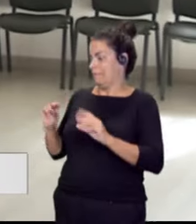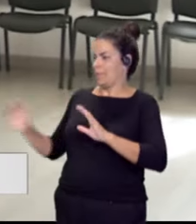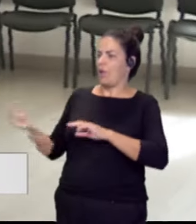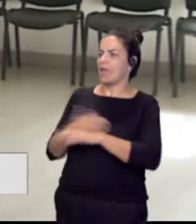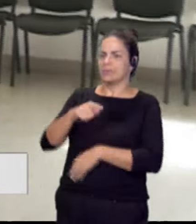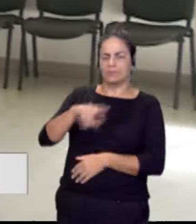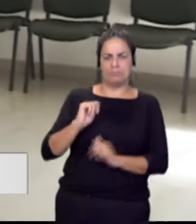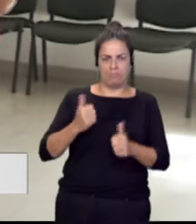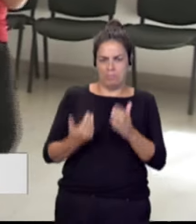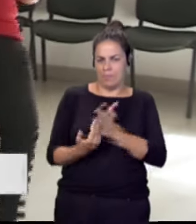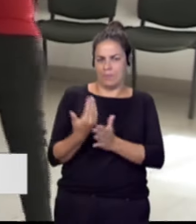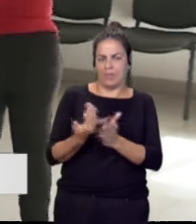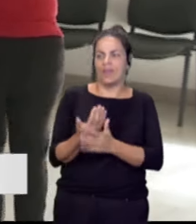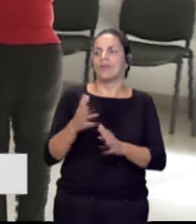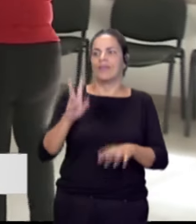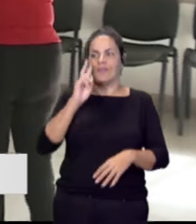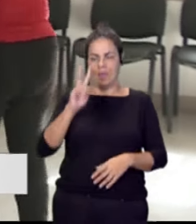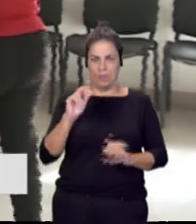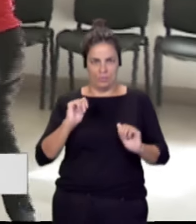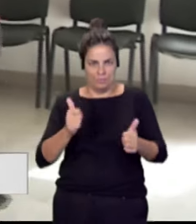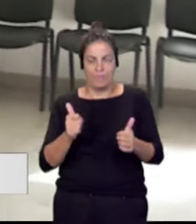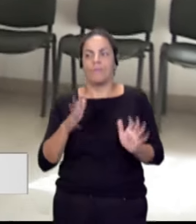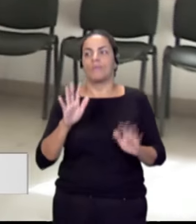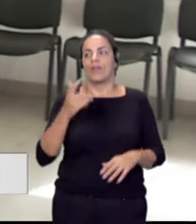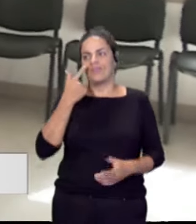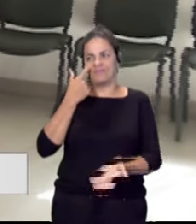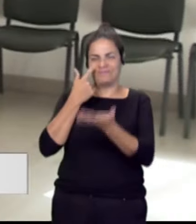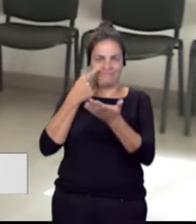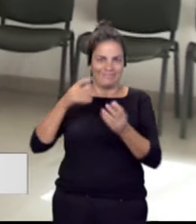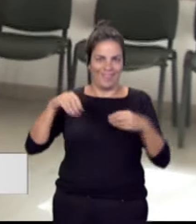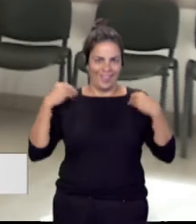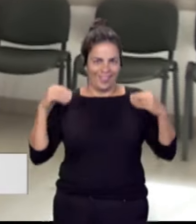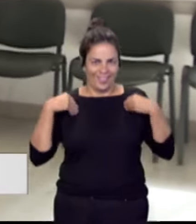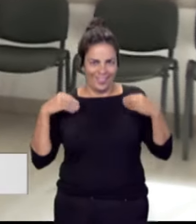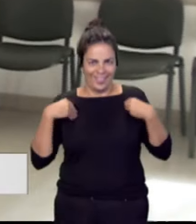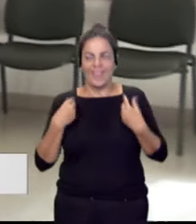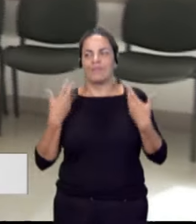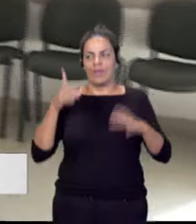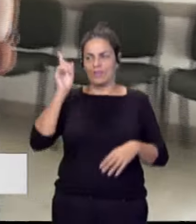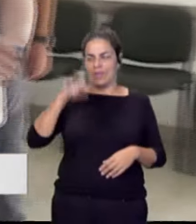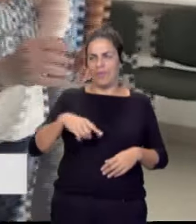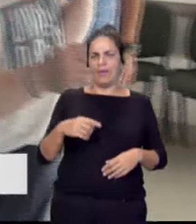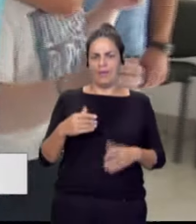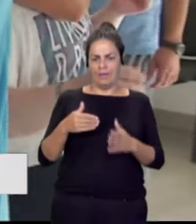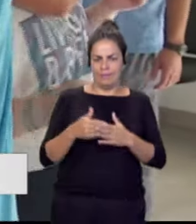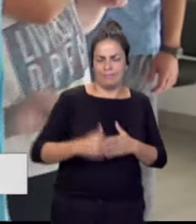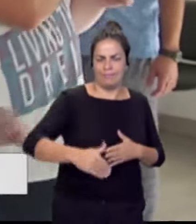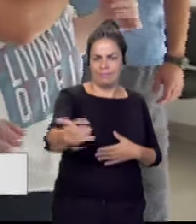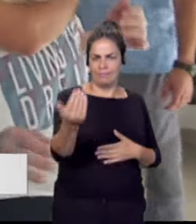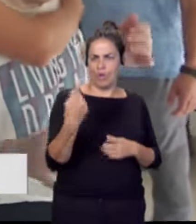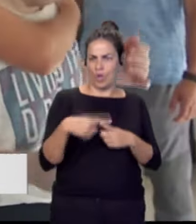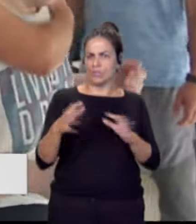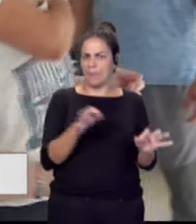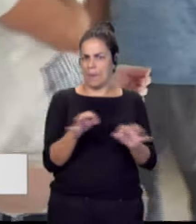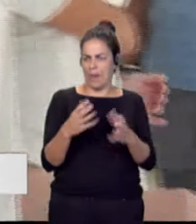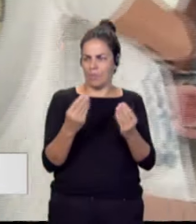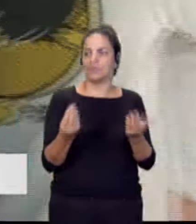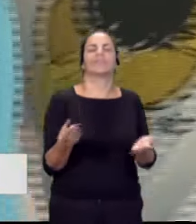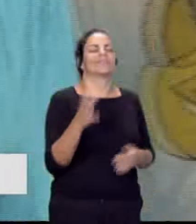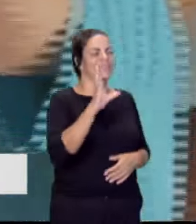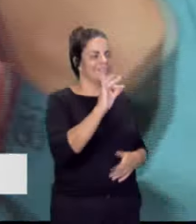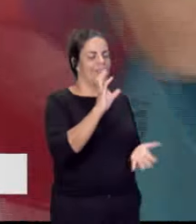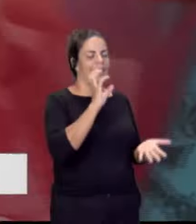días, estamos viendo el comienzo, pero es que ya vemos pues cómo se lo pasan, pero hay mucho más preparado para las próximas semanas. Sí, la verdad que son 10